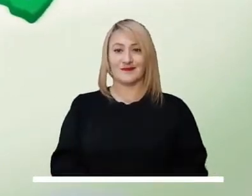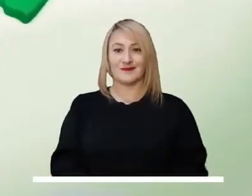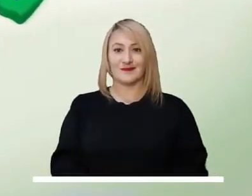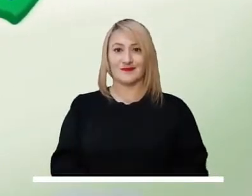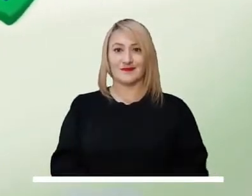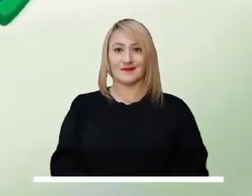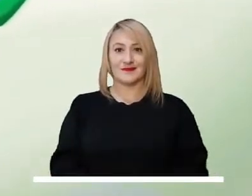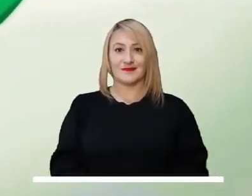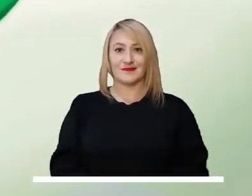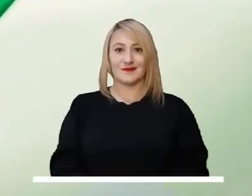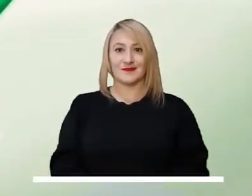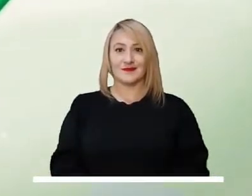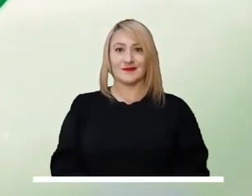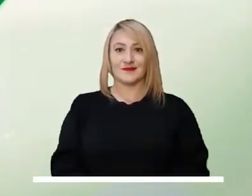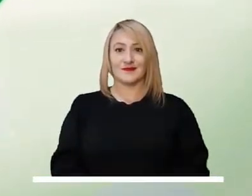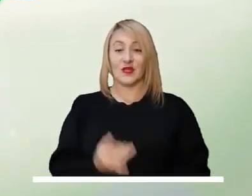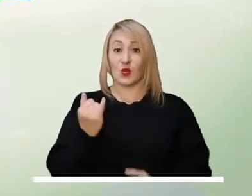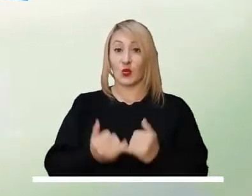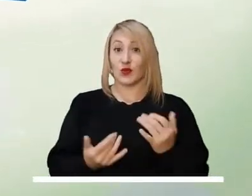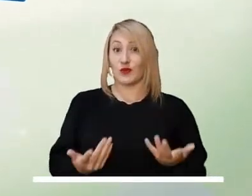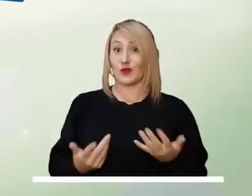caquetá y putumayo